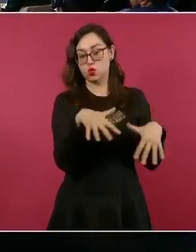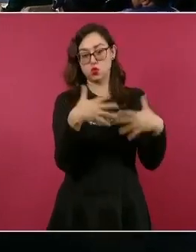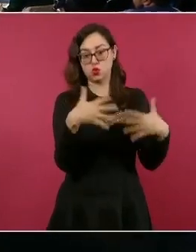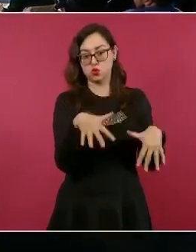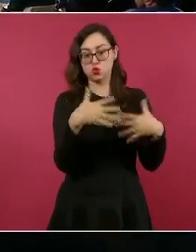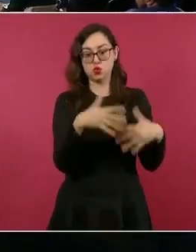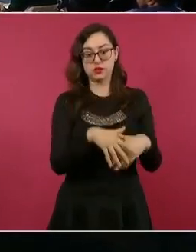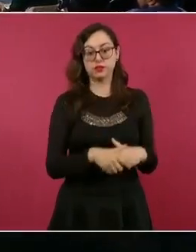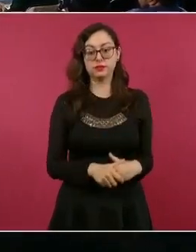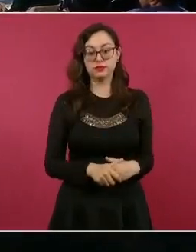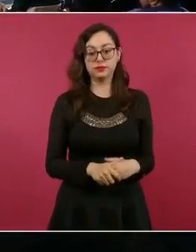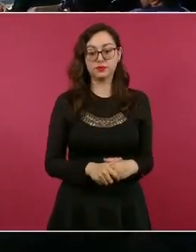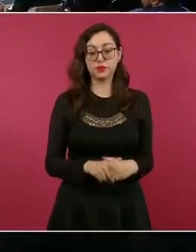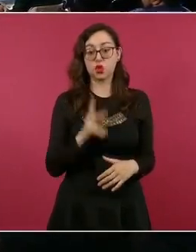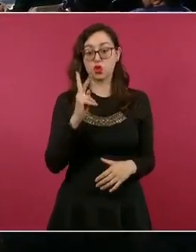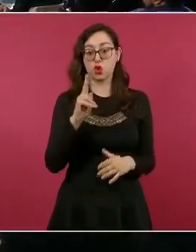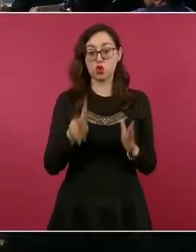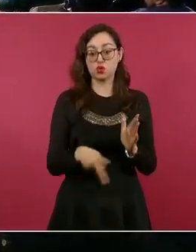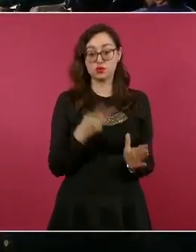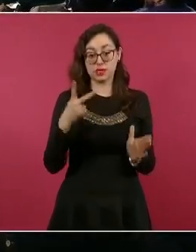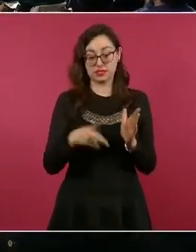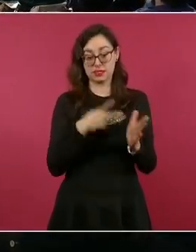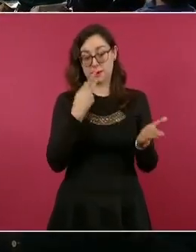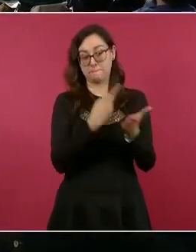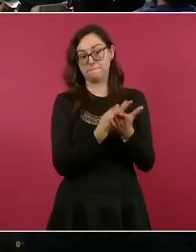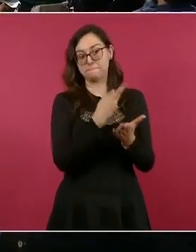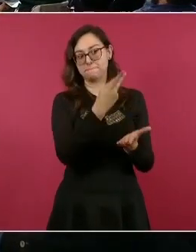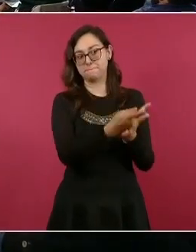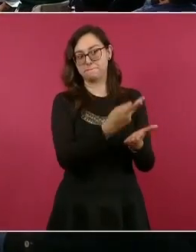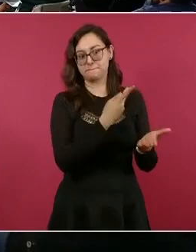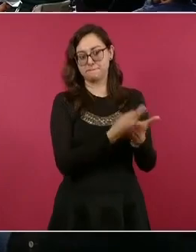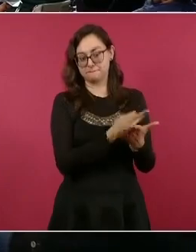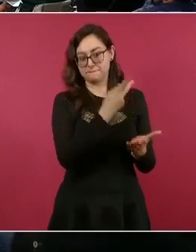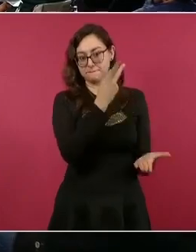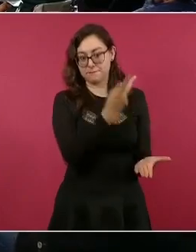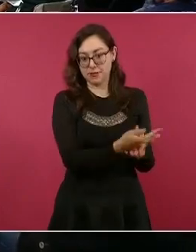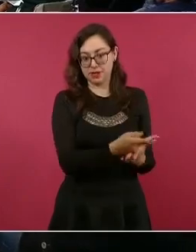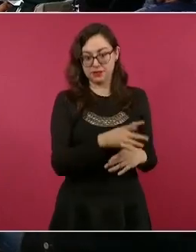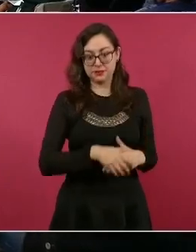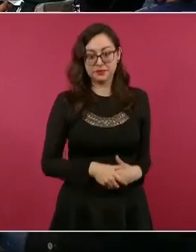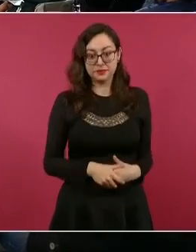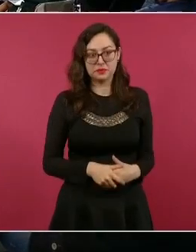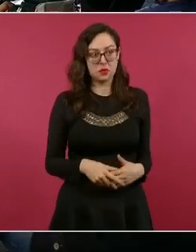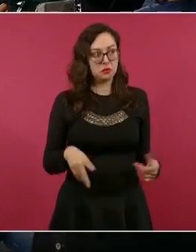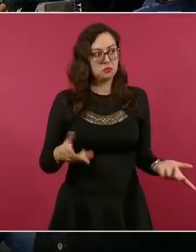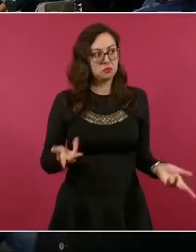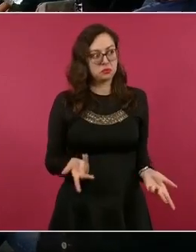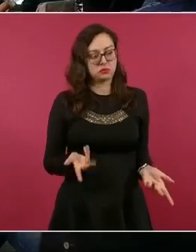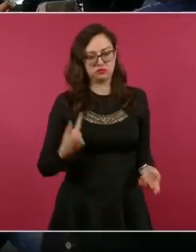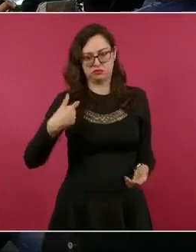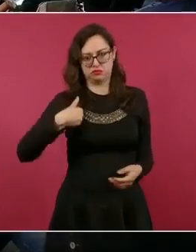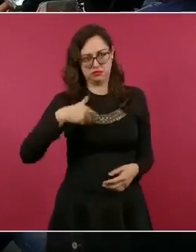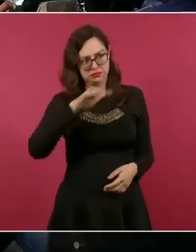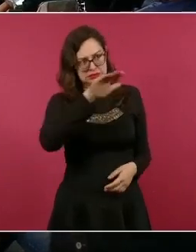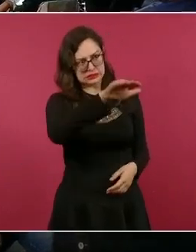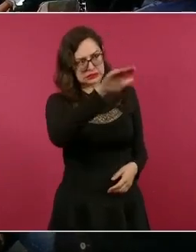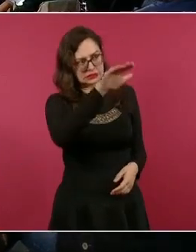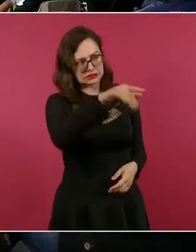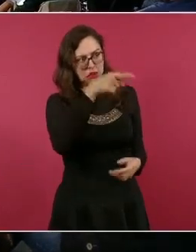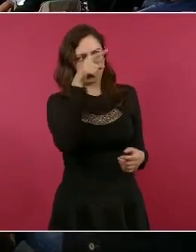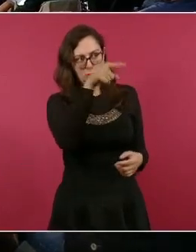del periodismo, dos veces premiado, que por cierto no ha dicho nada,